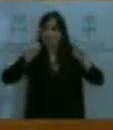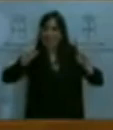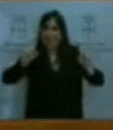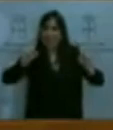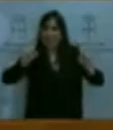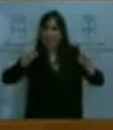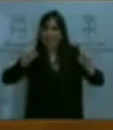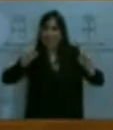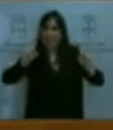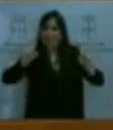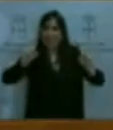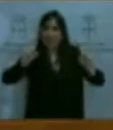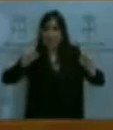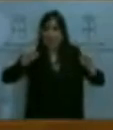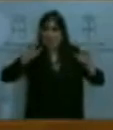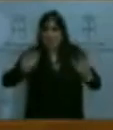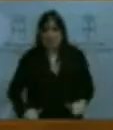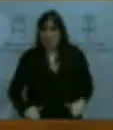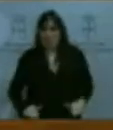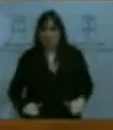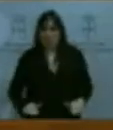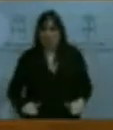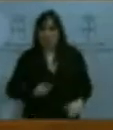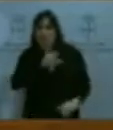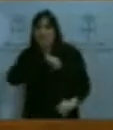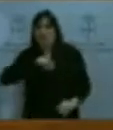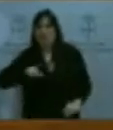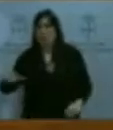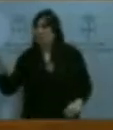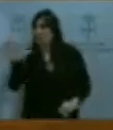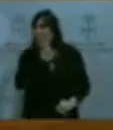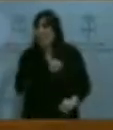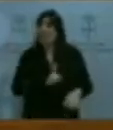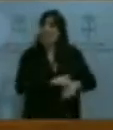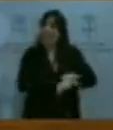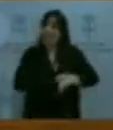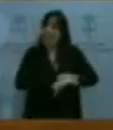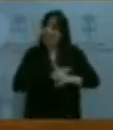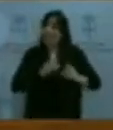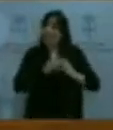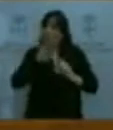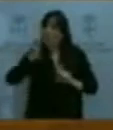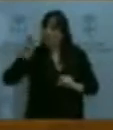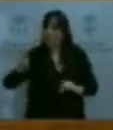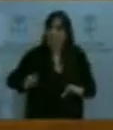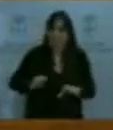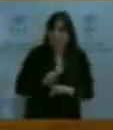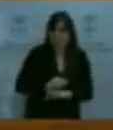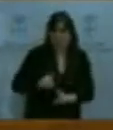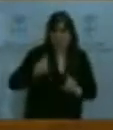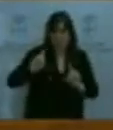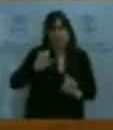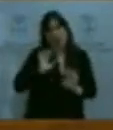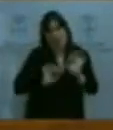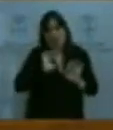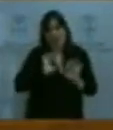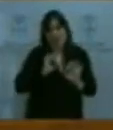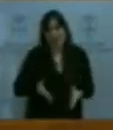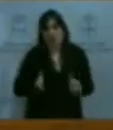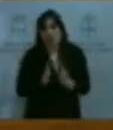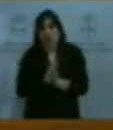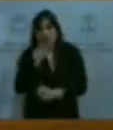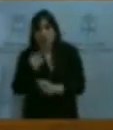En todas las comunidades autónomas donde gobierna el Partido Popular, la inversión en educación, en porcentaje con el total del presupuesto, es superior a